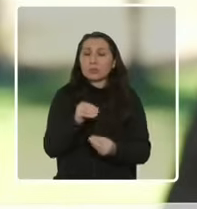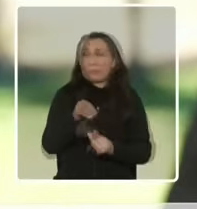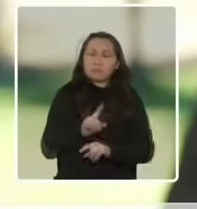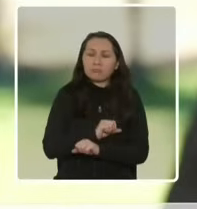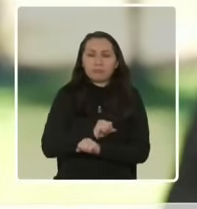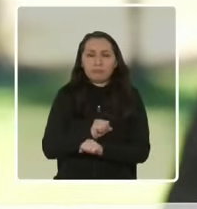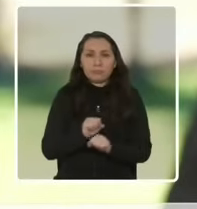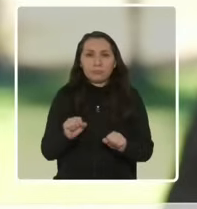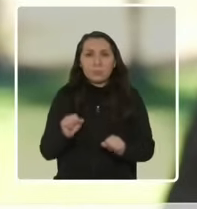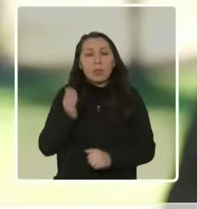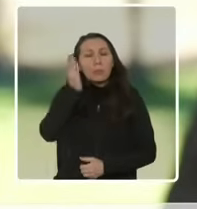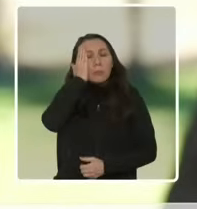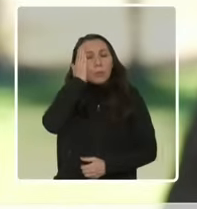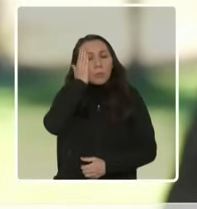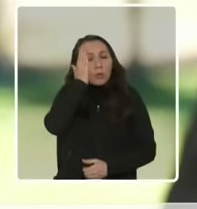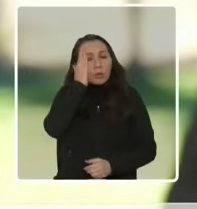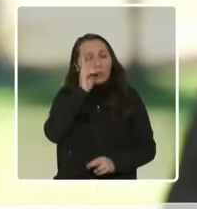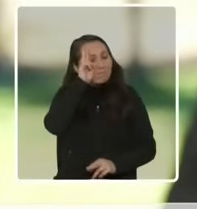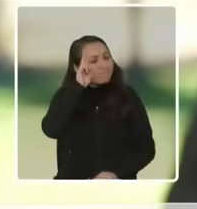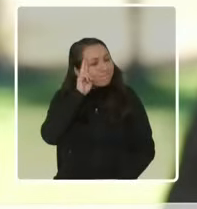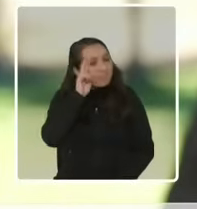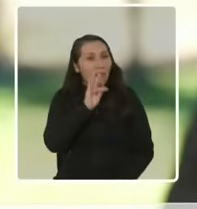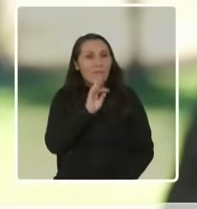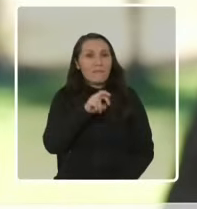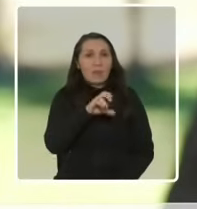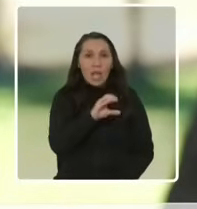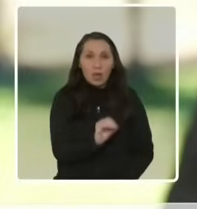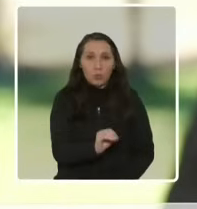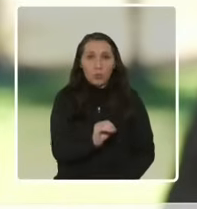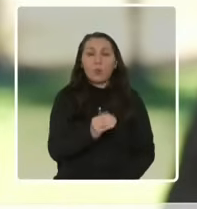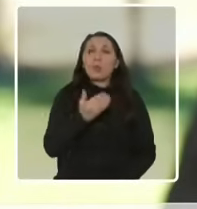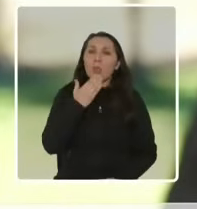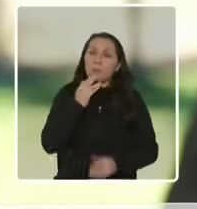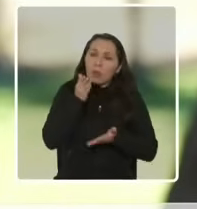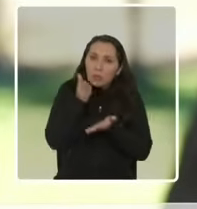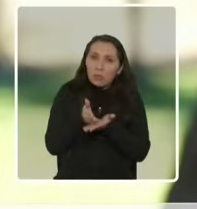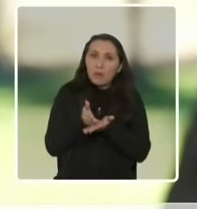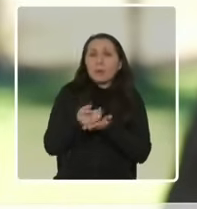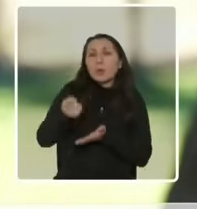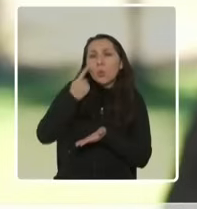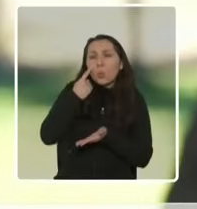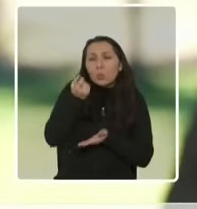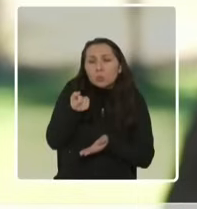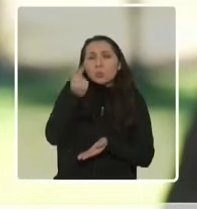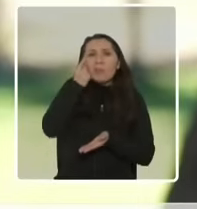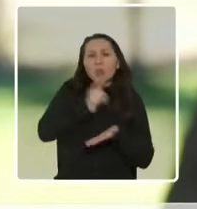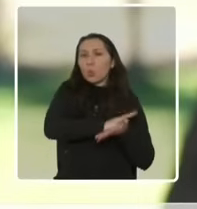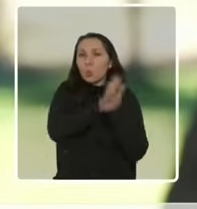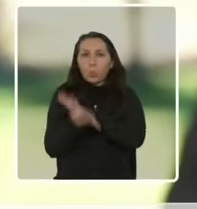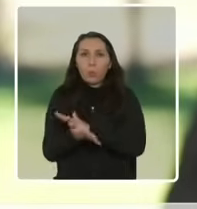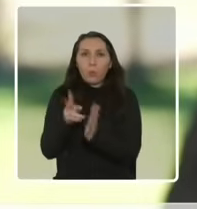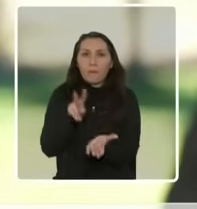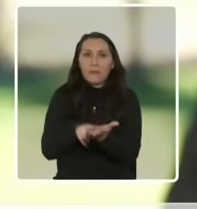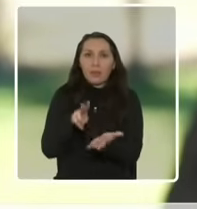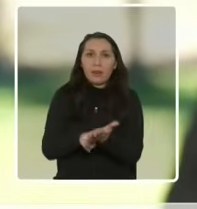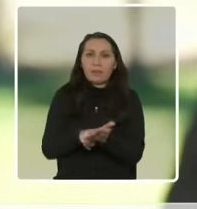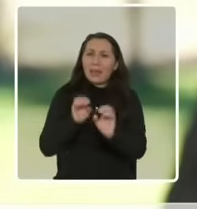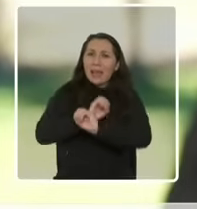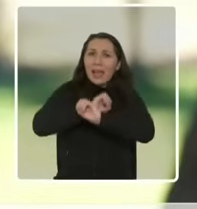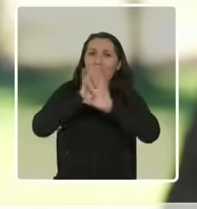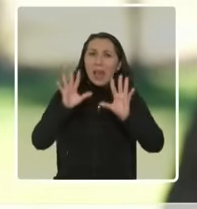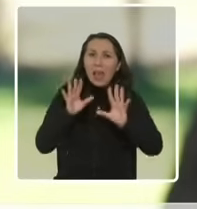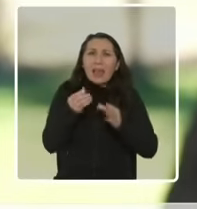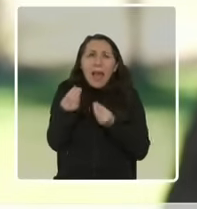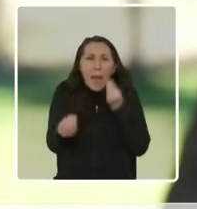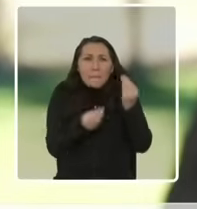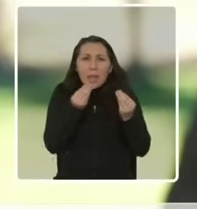repetirse. Por la memoria de Franco, también corresponde conocer toda la verdad, que se esclarezcan